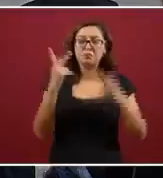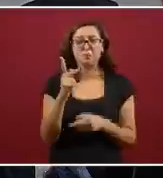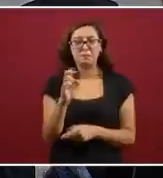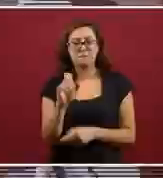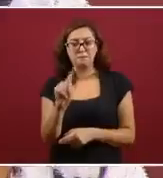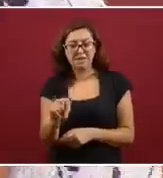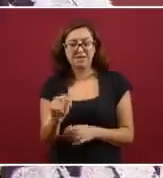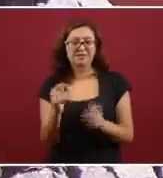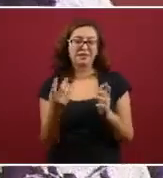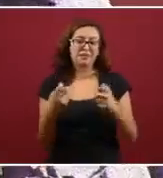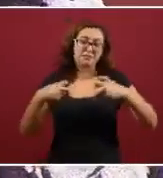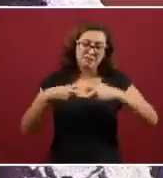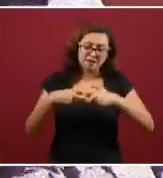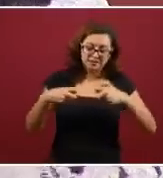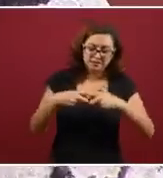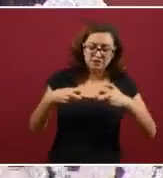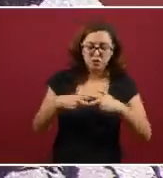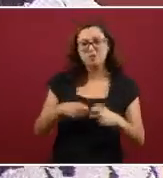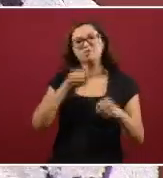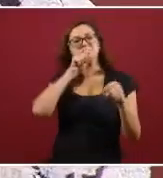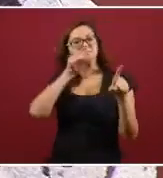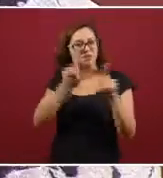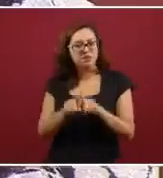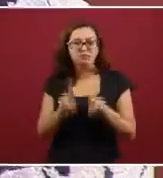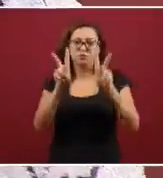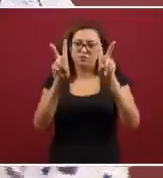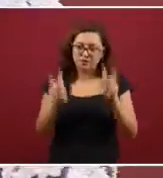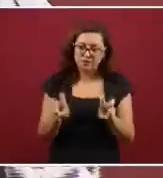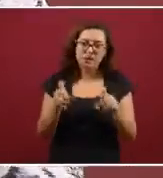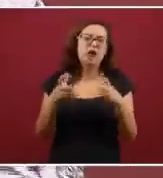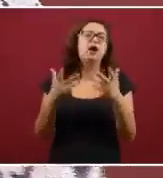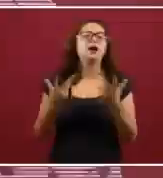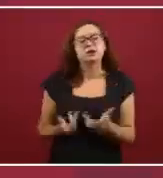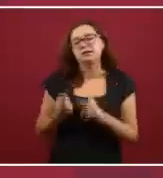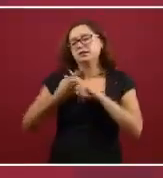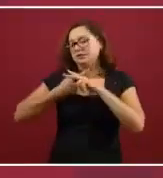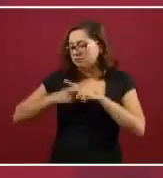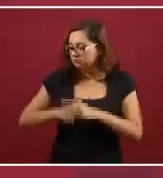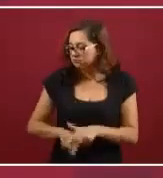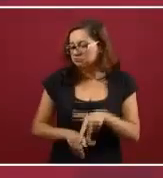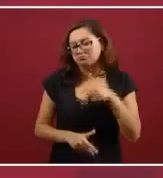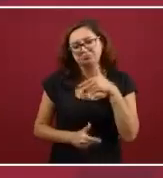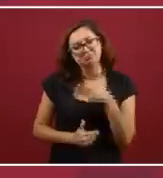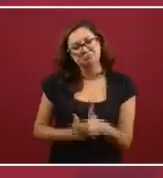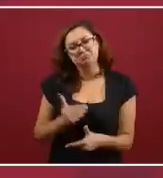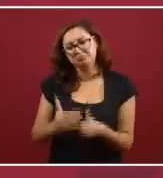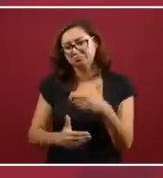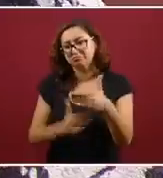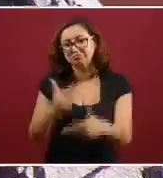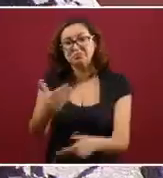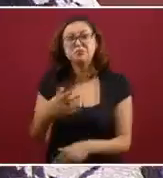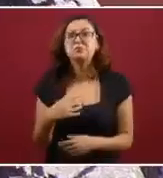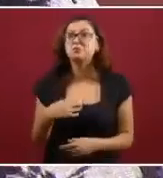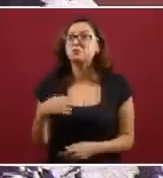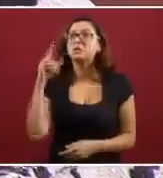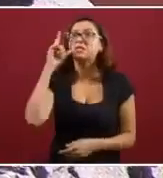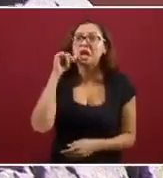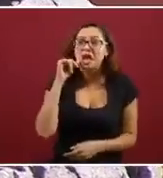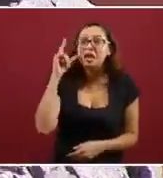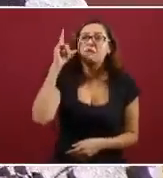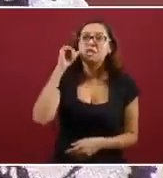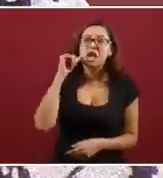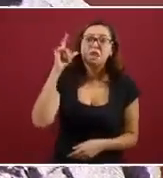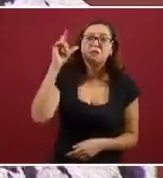Bueno, ¿qué vamos a hacer? Vamos a iniciar todo el procedimiento. Y mañana, pasado mañana, la